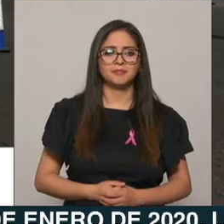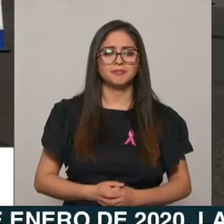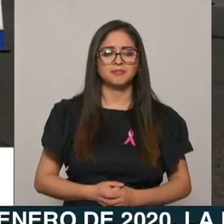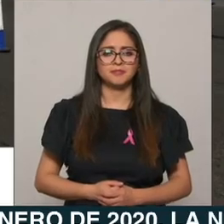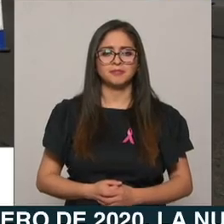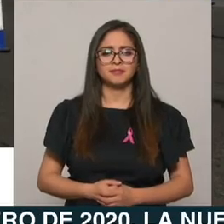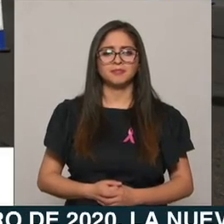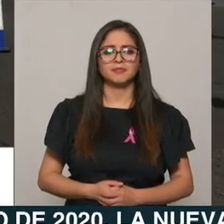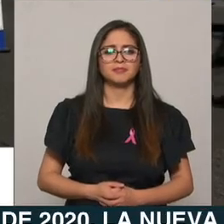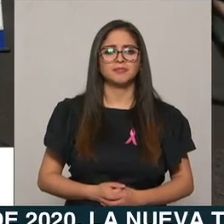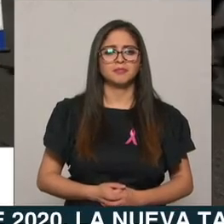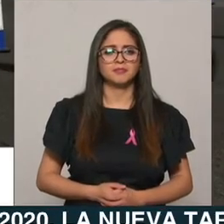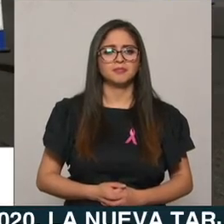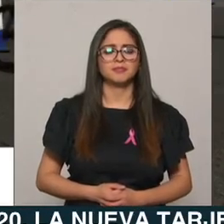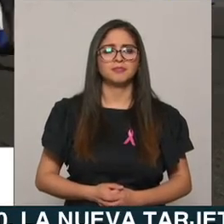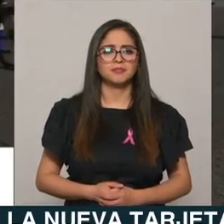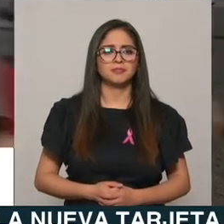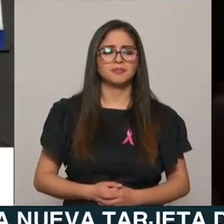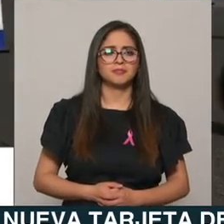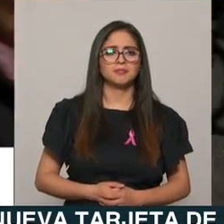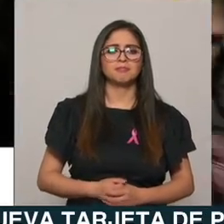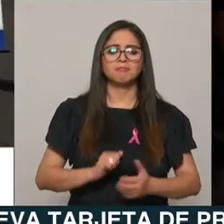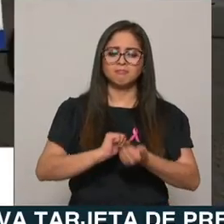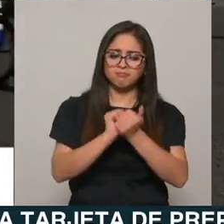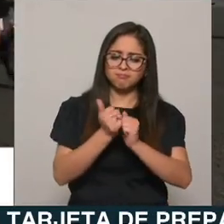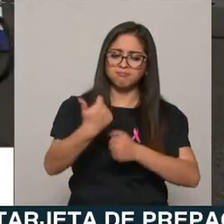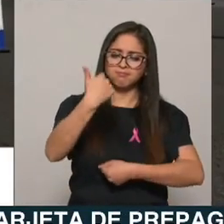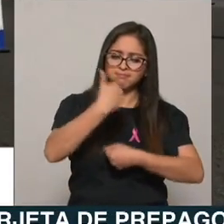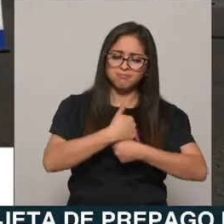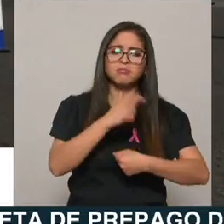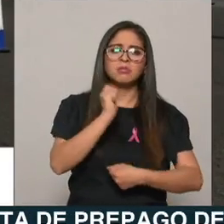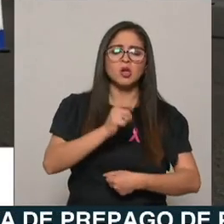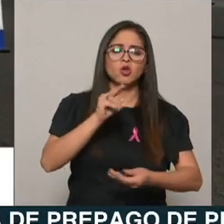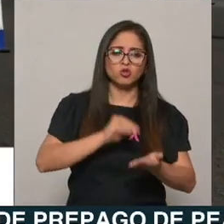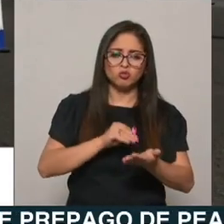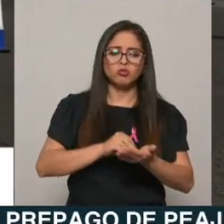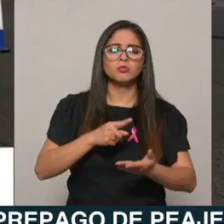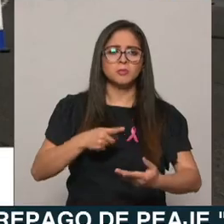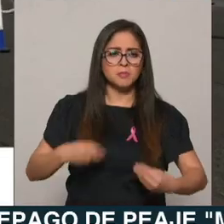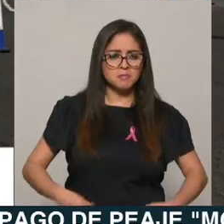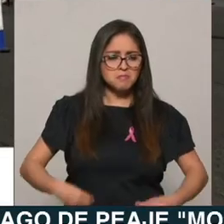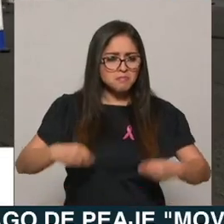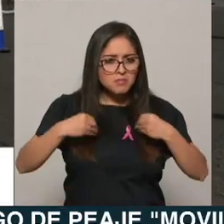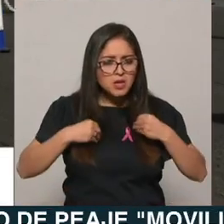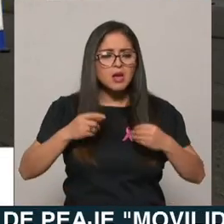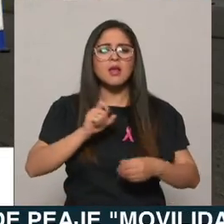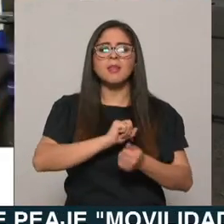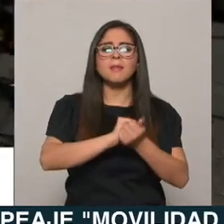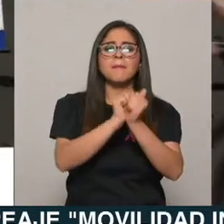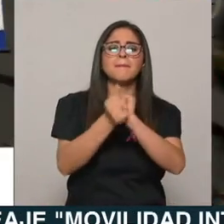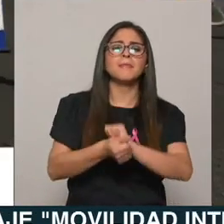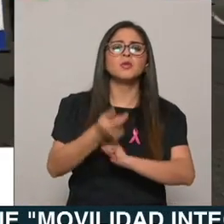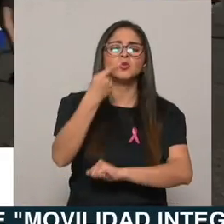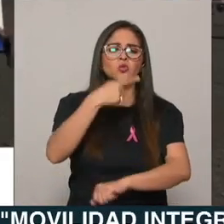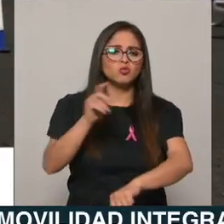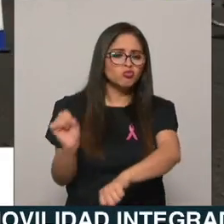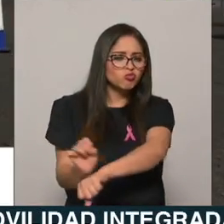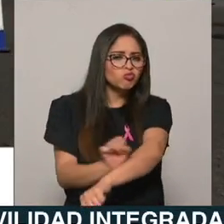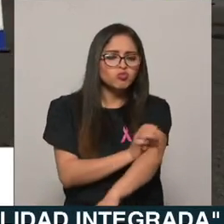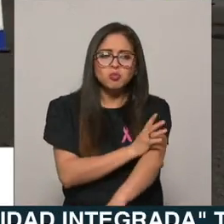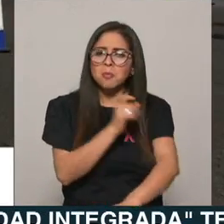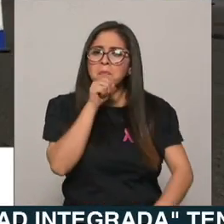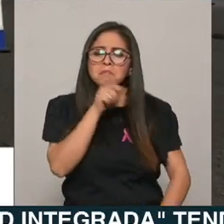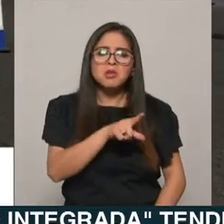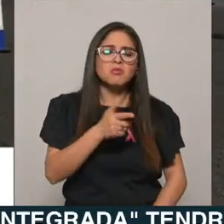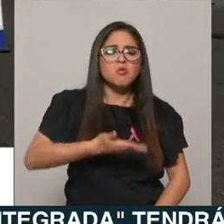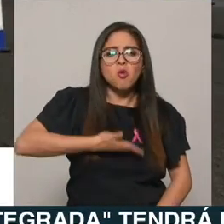estás vivo, que realmente tu piel, tus sensaciones sigue siendo la misma